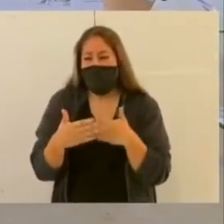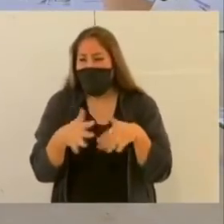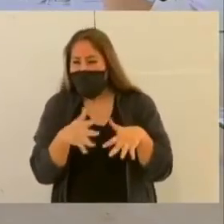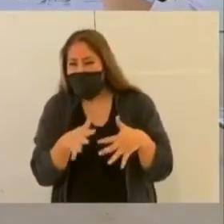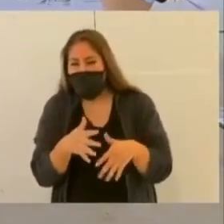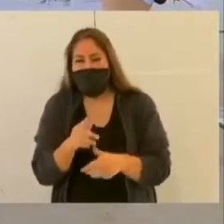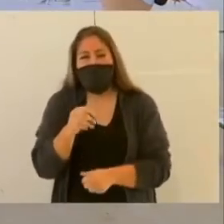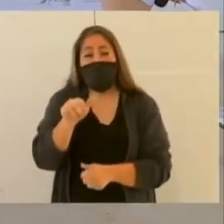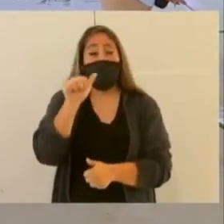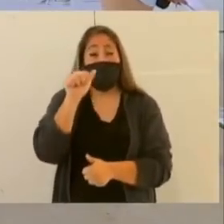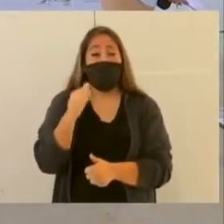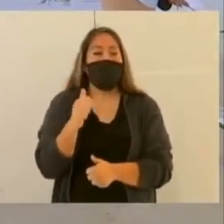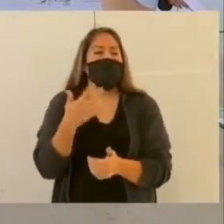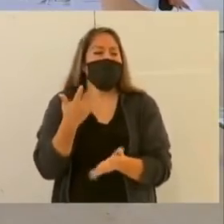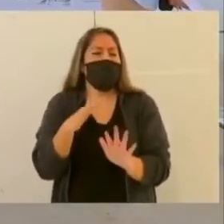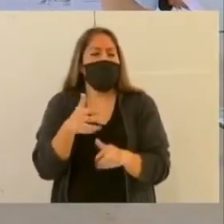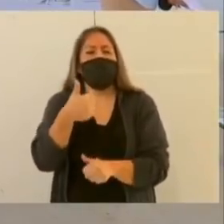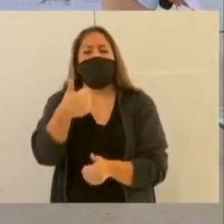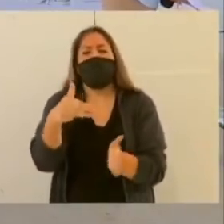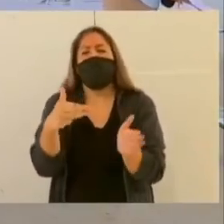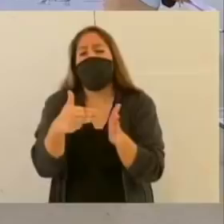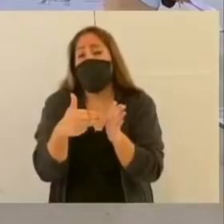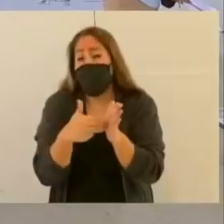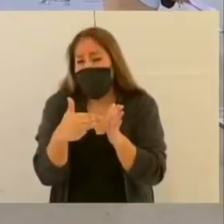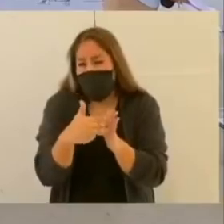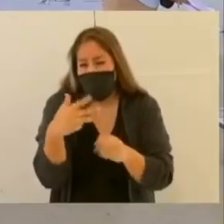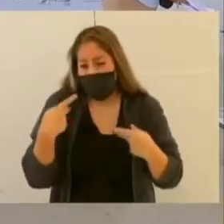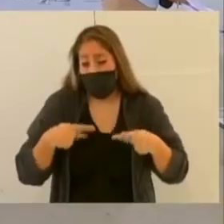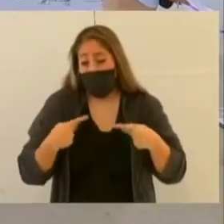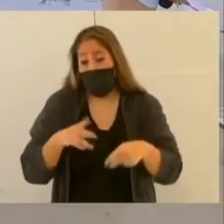1.6 millones de personas. Este proyecto